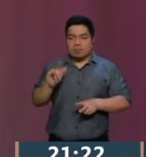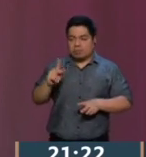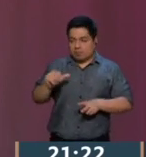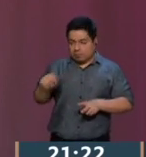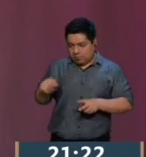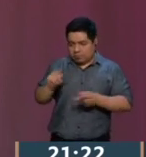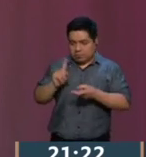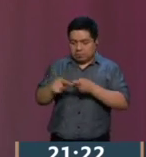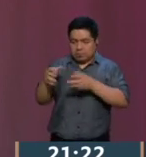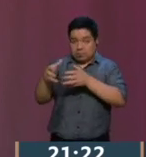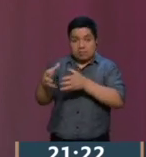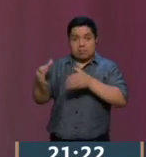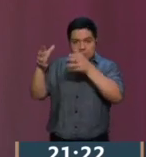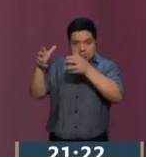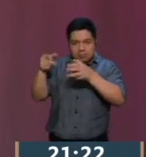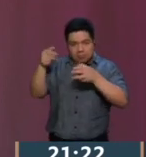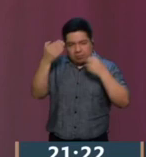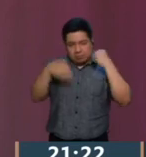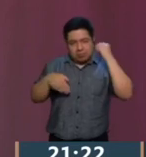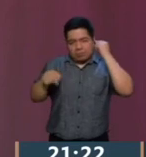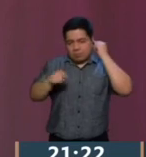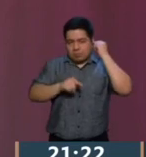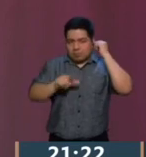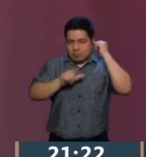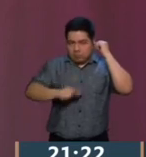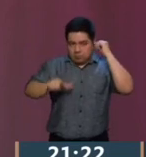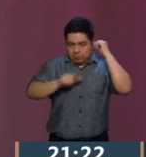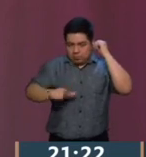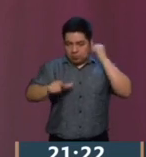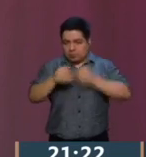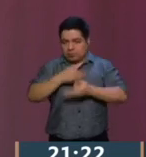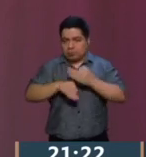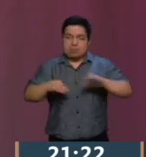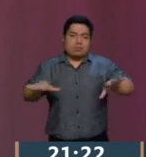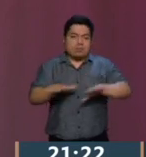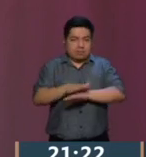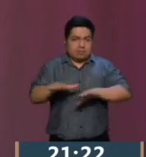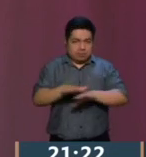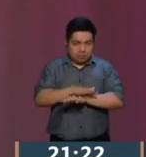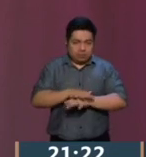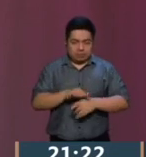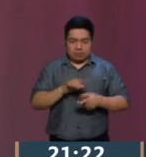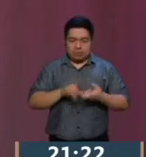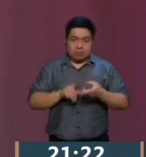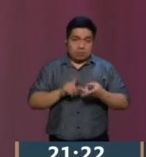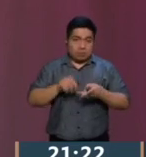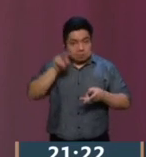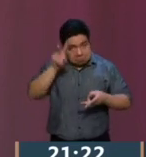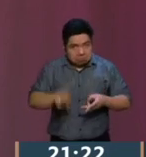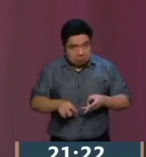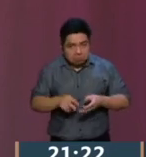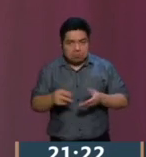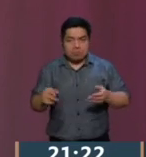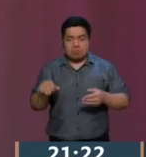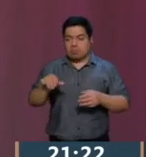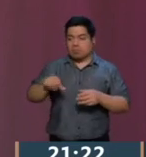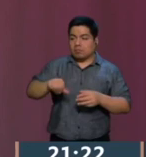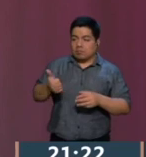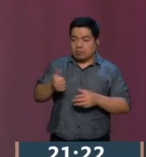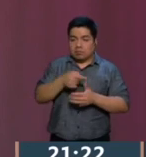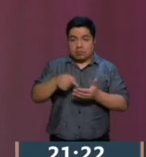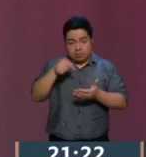un lavado de las cisternas y tinacos previo a reponer el agua. La verdad, se montaron 11 puntos